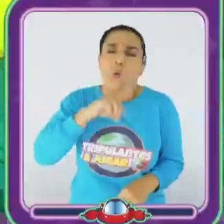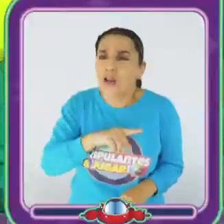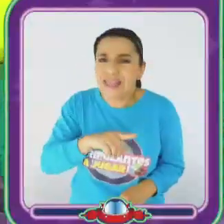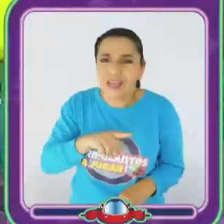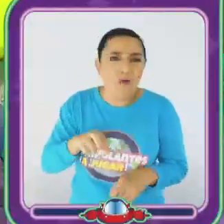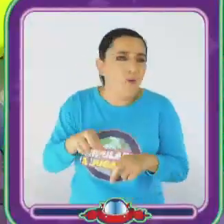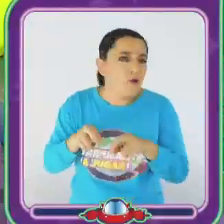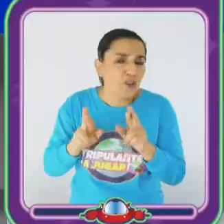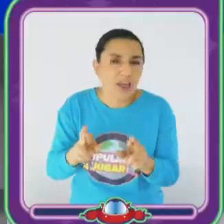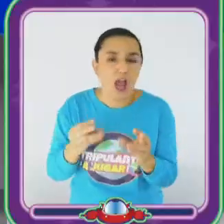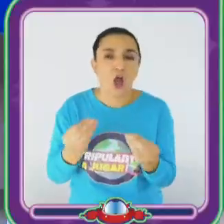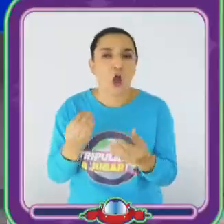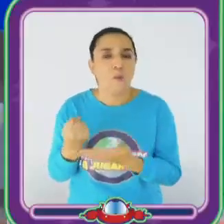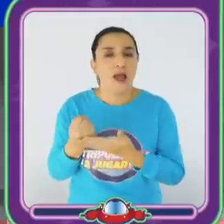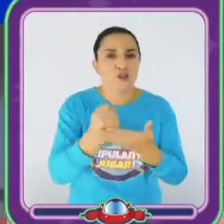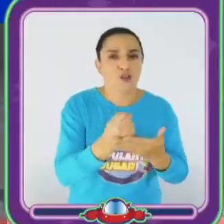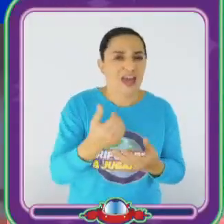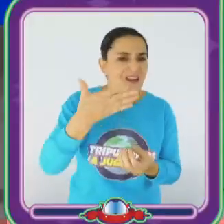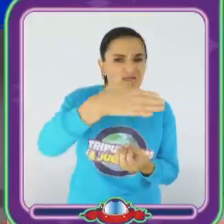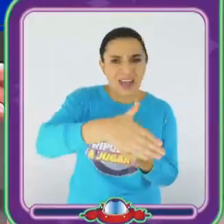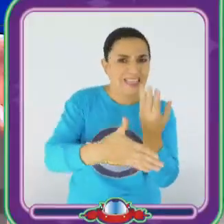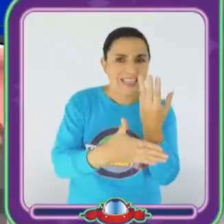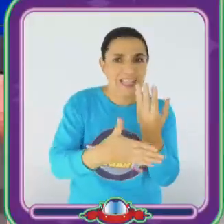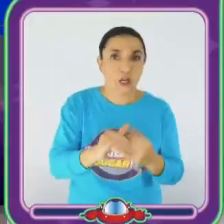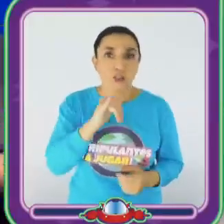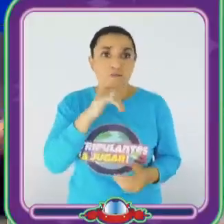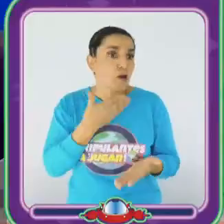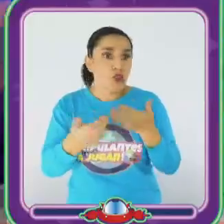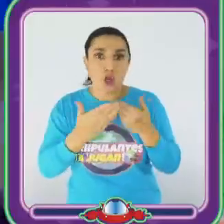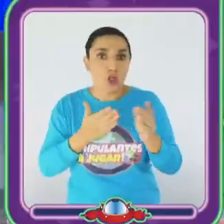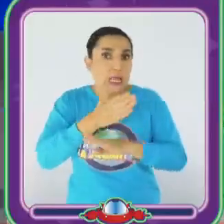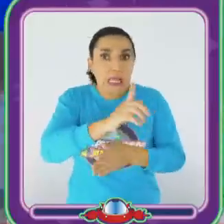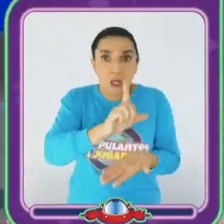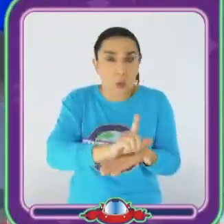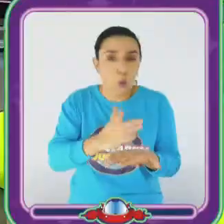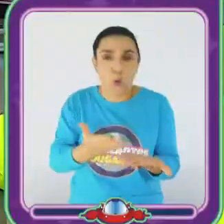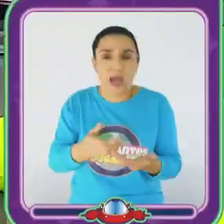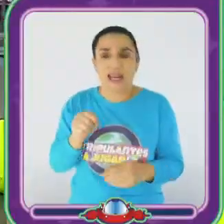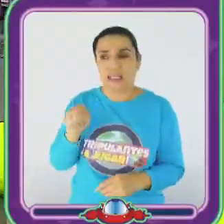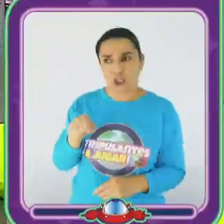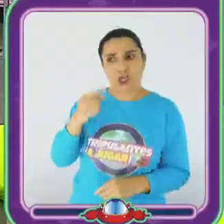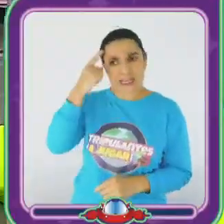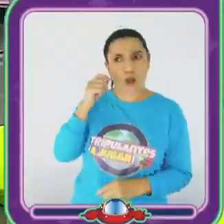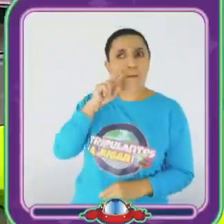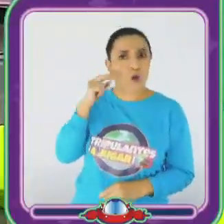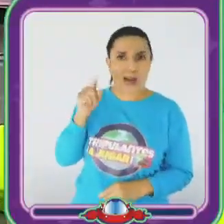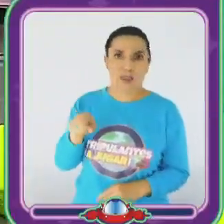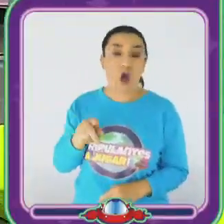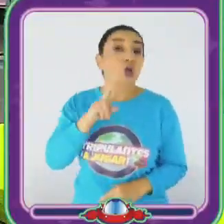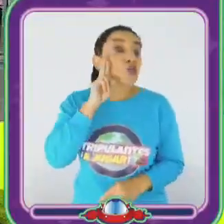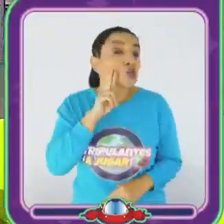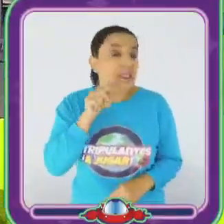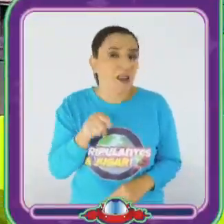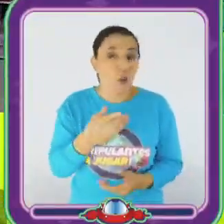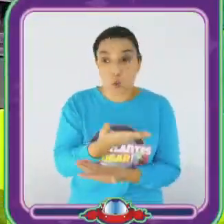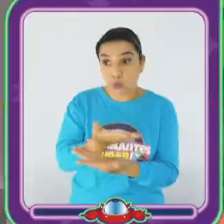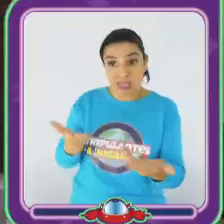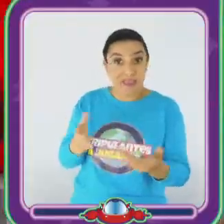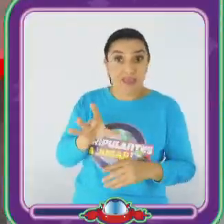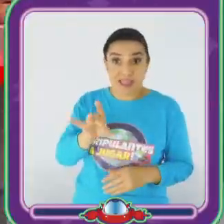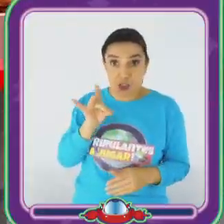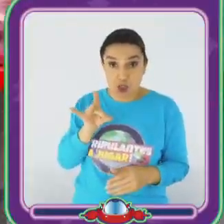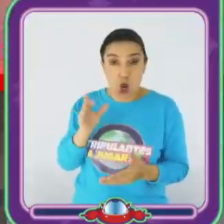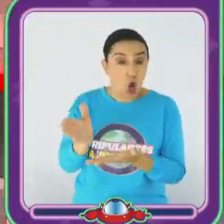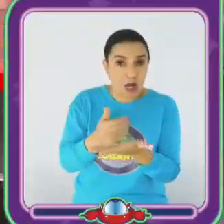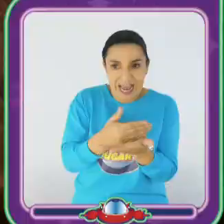intento. ¿Cómo vamos a ayudar a estas ballenas si no sabemos dónde tenemos que ir a ayudarlas? Este es el último intento, tripulación. El rosado. Tomen una